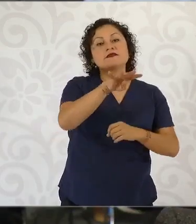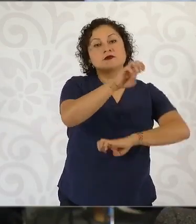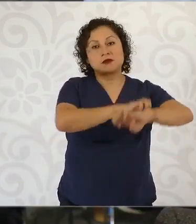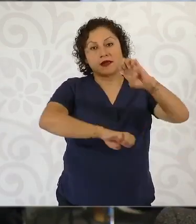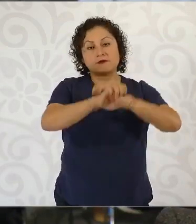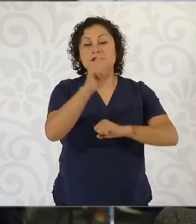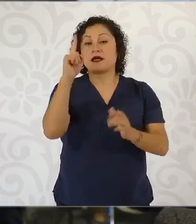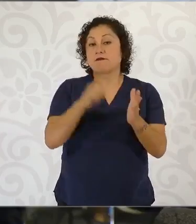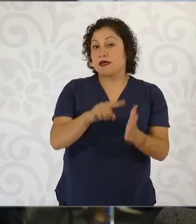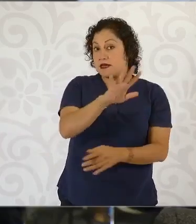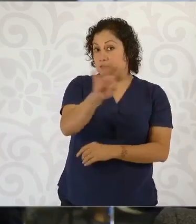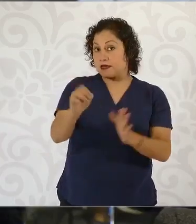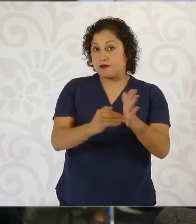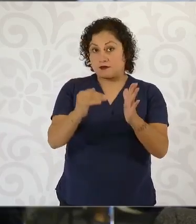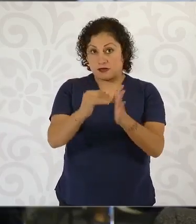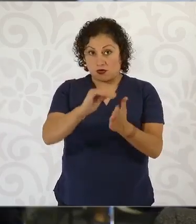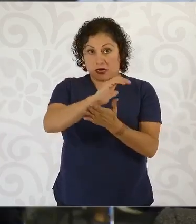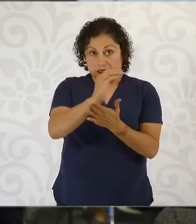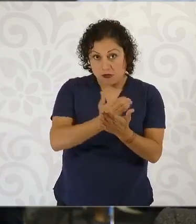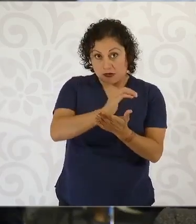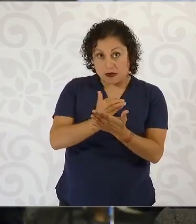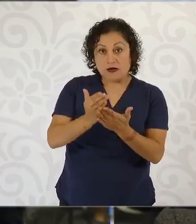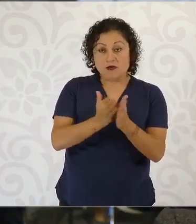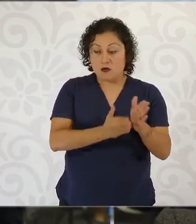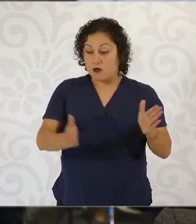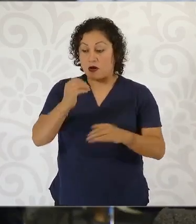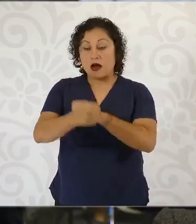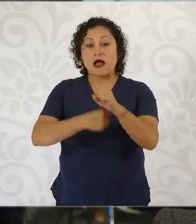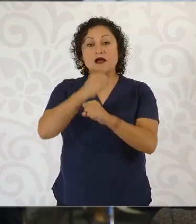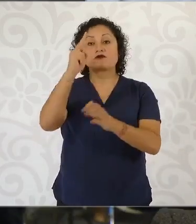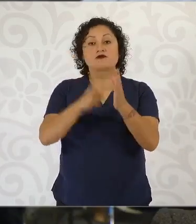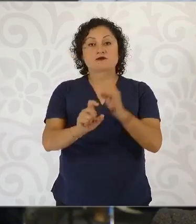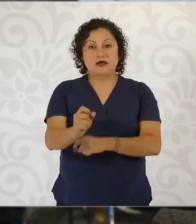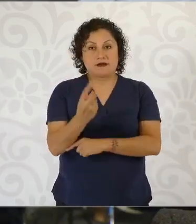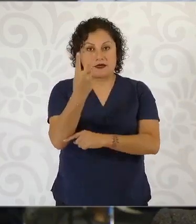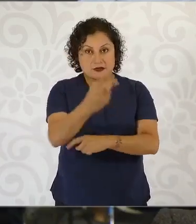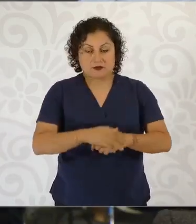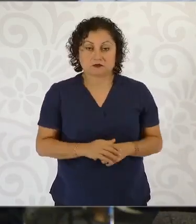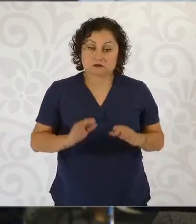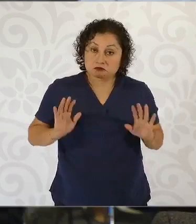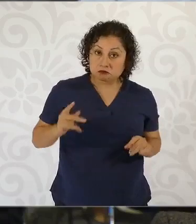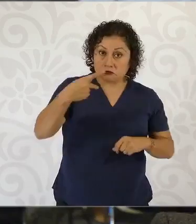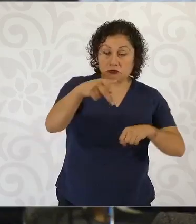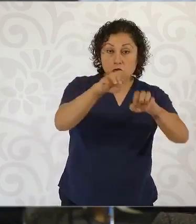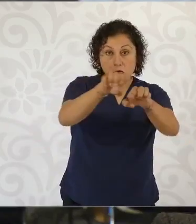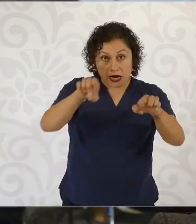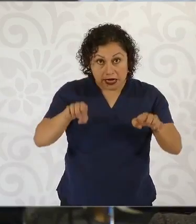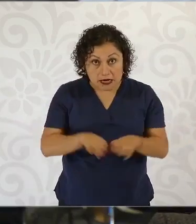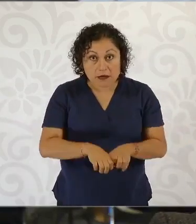pesos en contratos solamente en 2022. Usted en este espacio, su equipo de salud ha documentado o ha